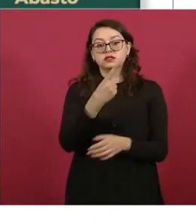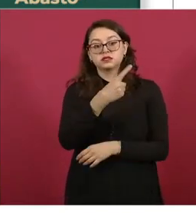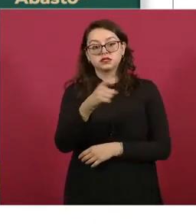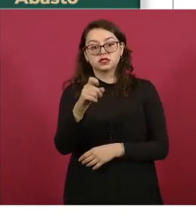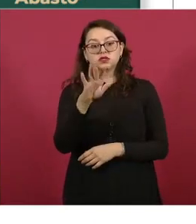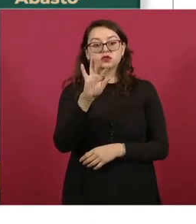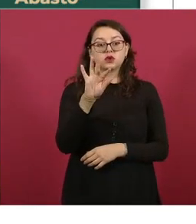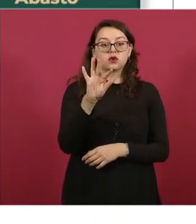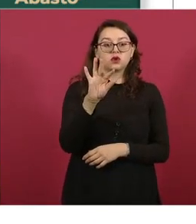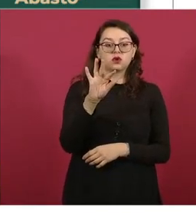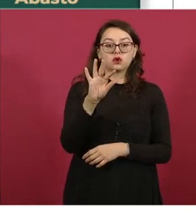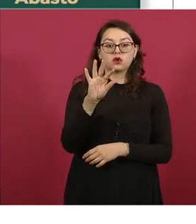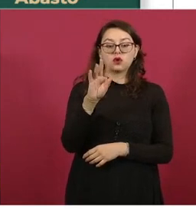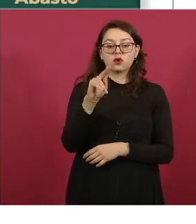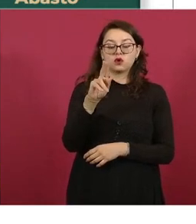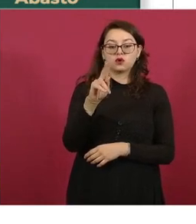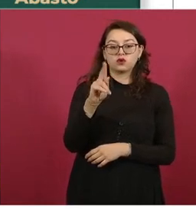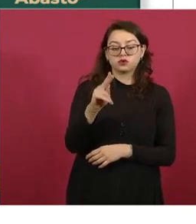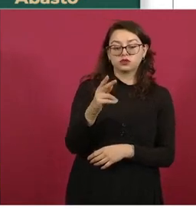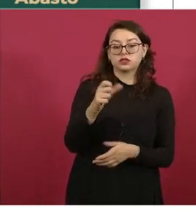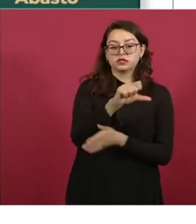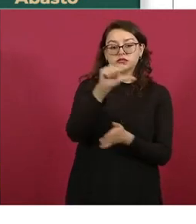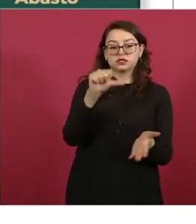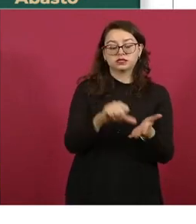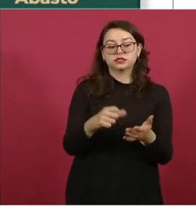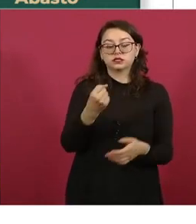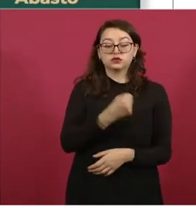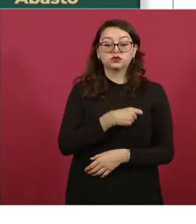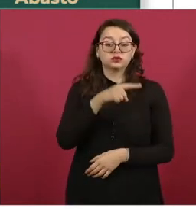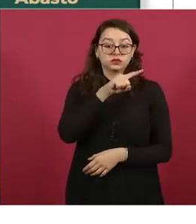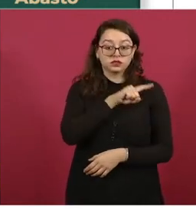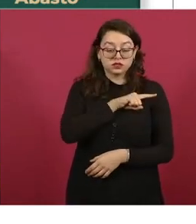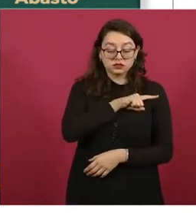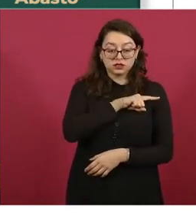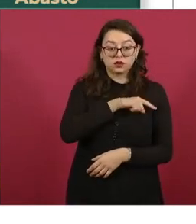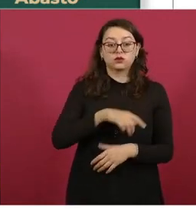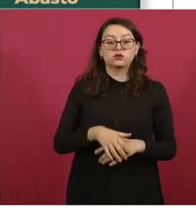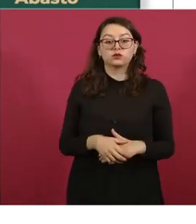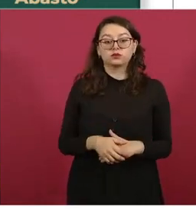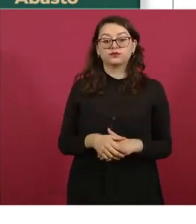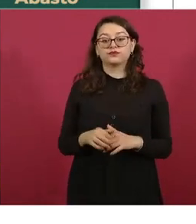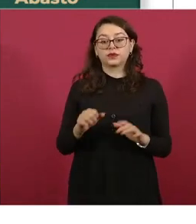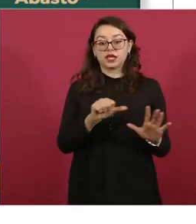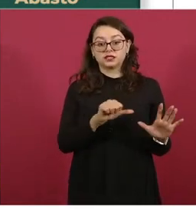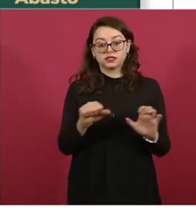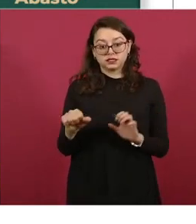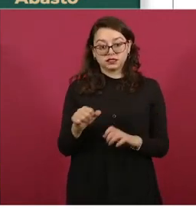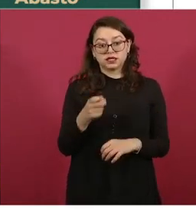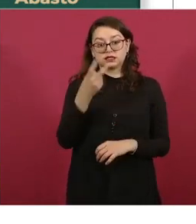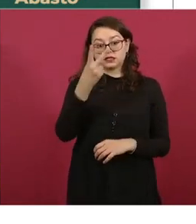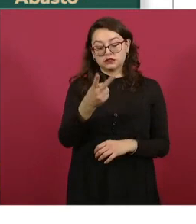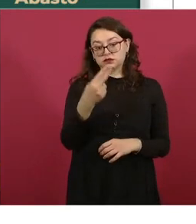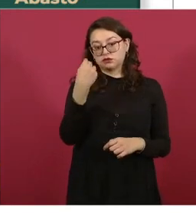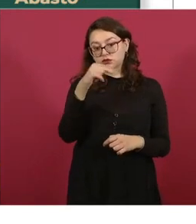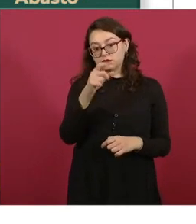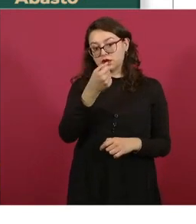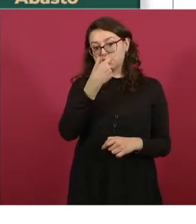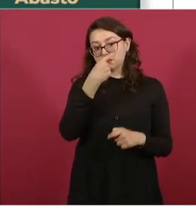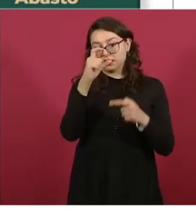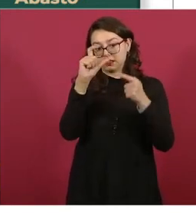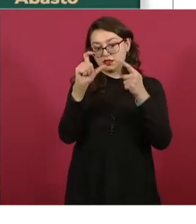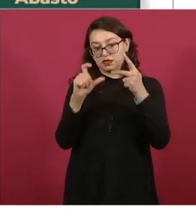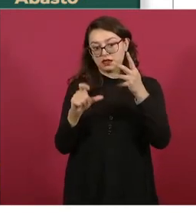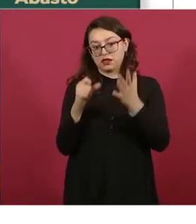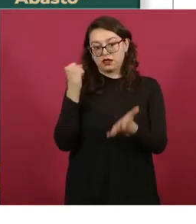1.180 de 1.443 centros de salud. Se tienen 602 claves autorizadas. Se han